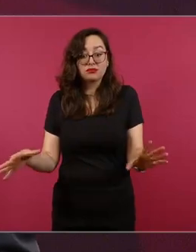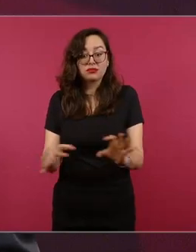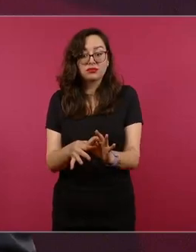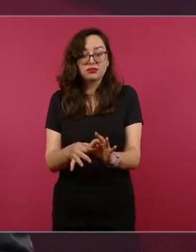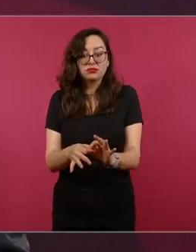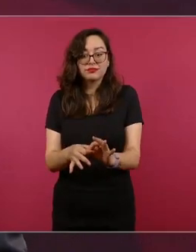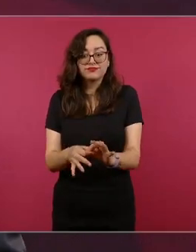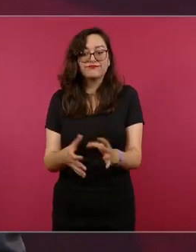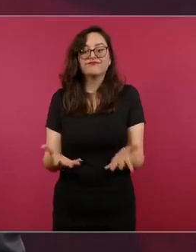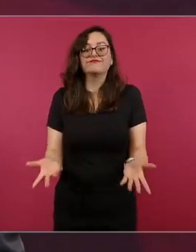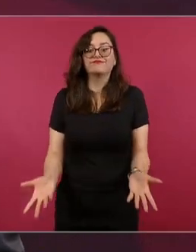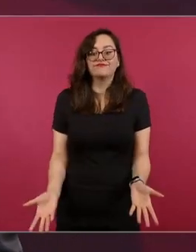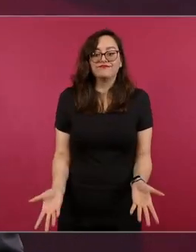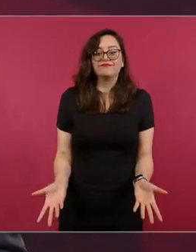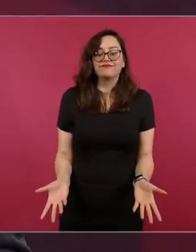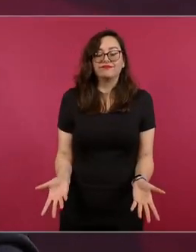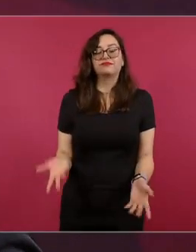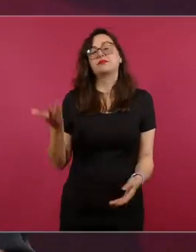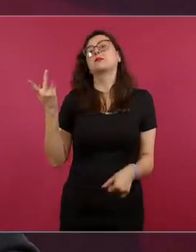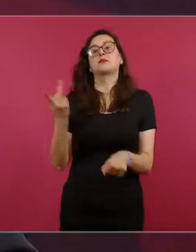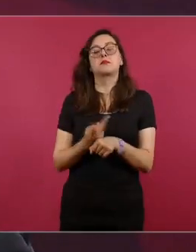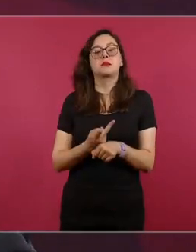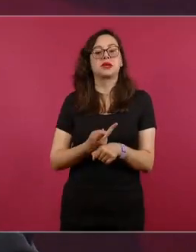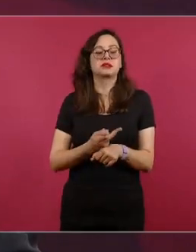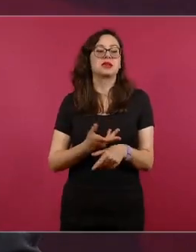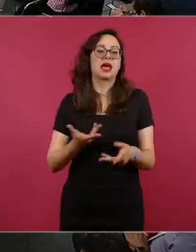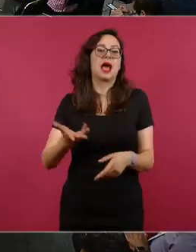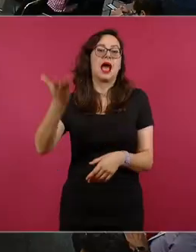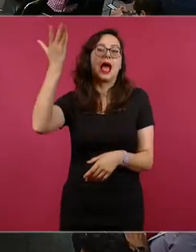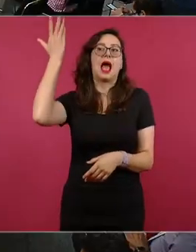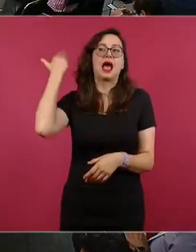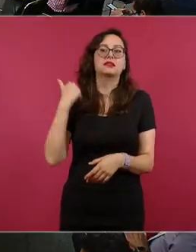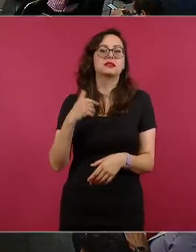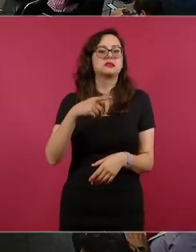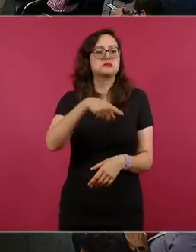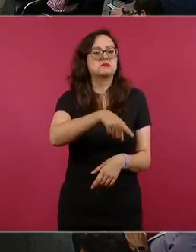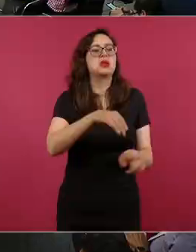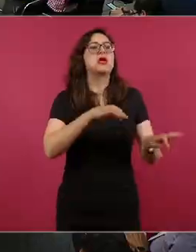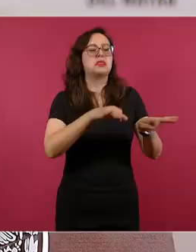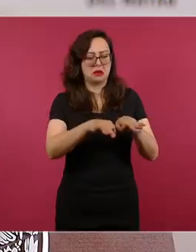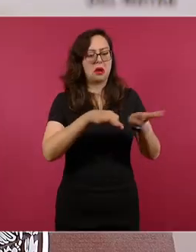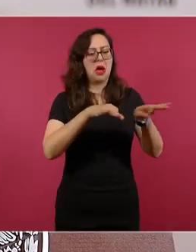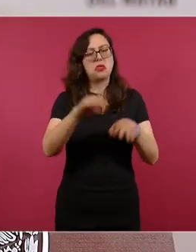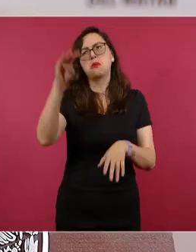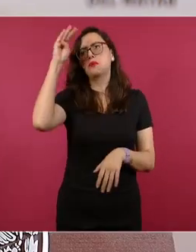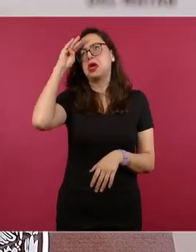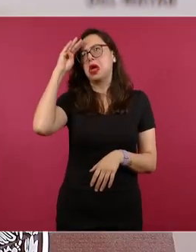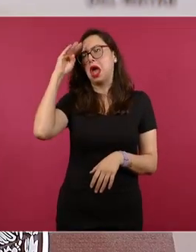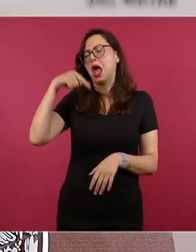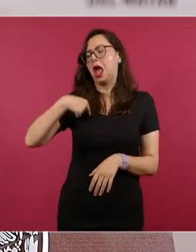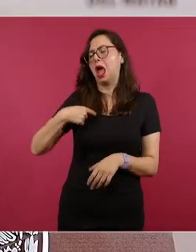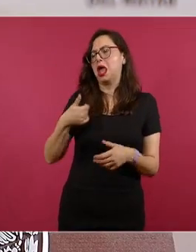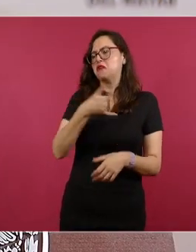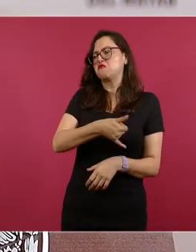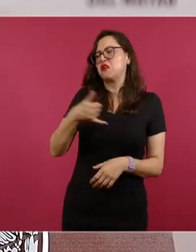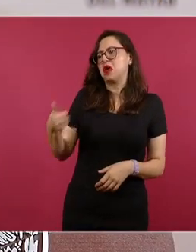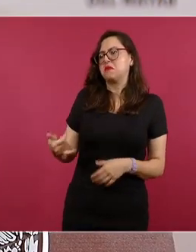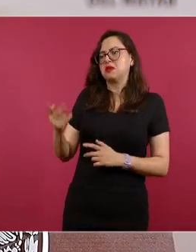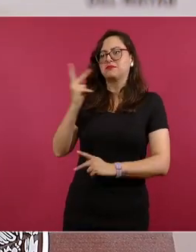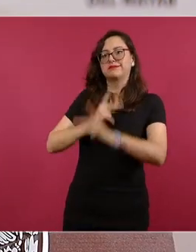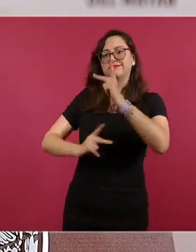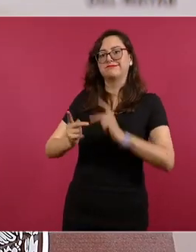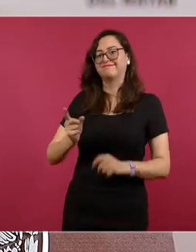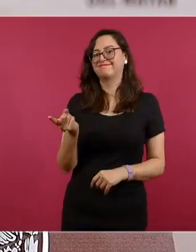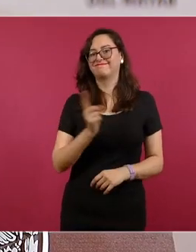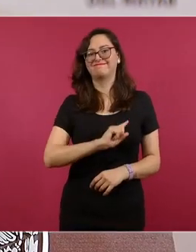que su crédito sirva a la banca privada. Esto desde luego ya no sucede, pero con los créditos que tienen más tiempo tampoco se han podido reestructurar. Estamos en